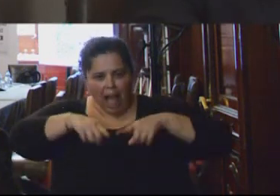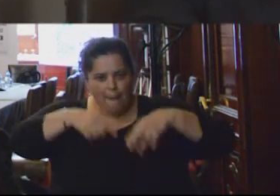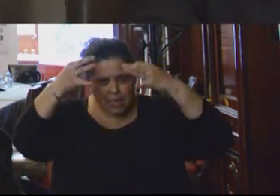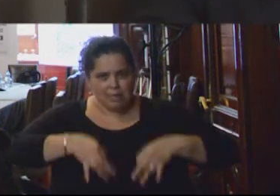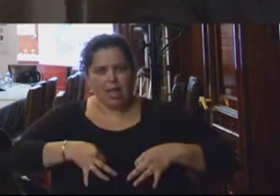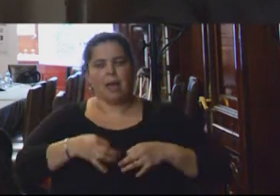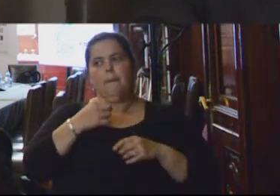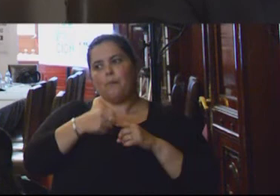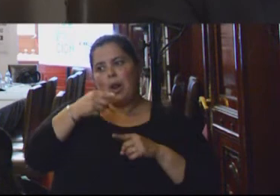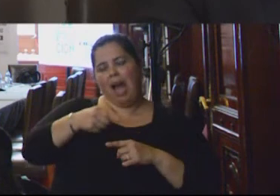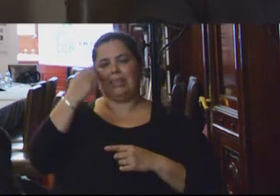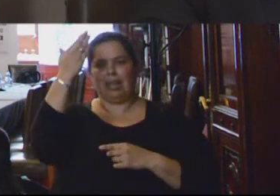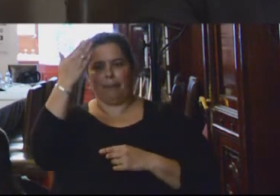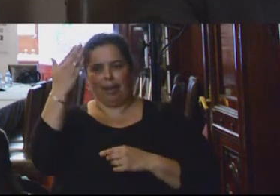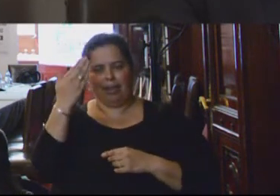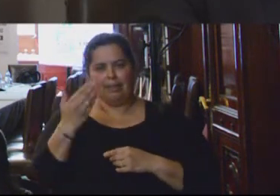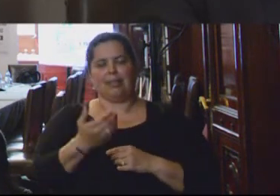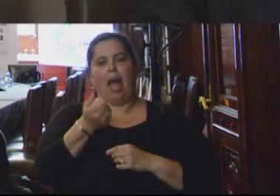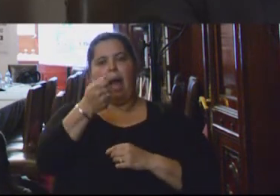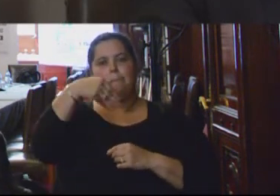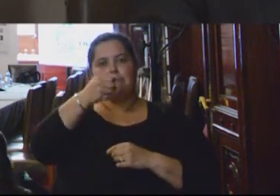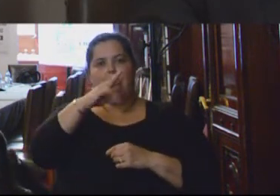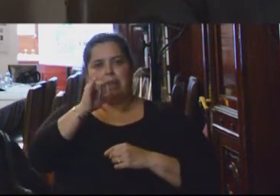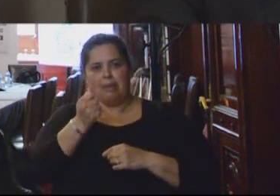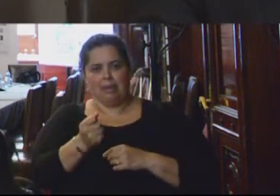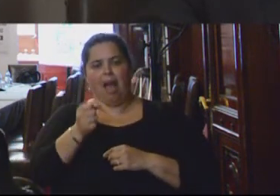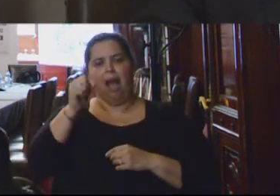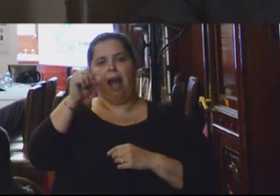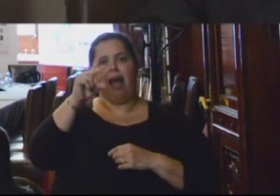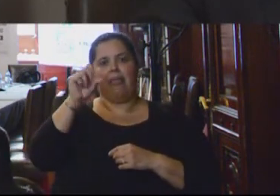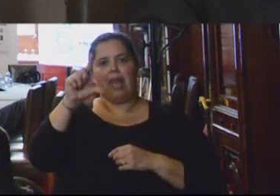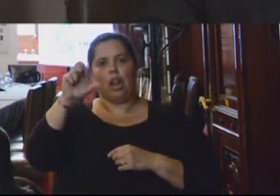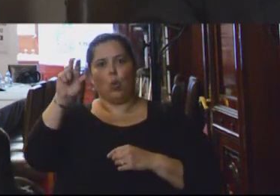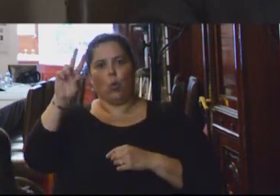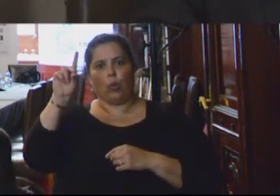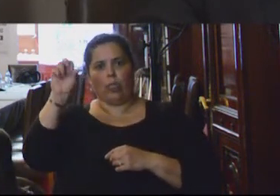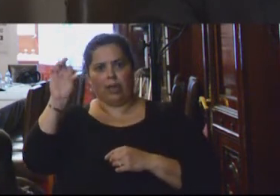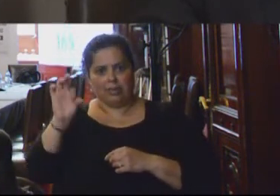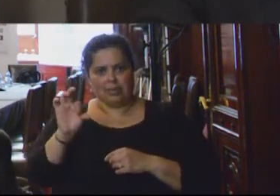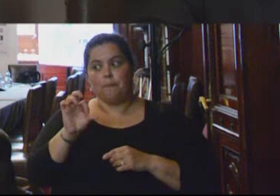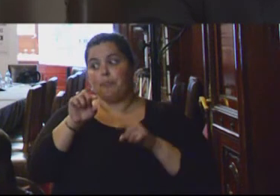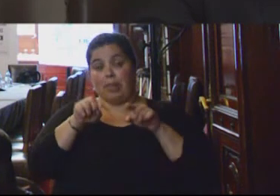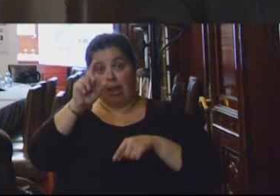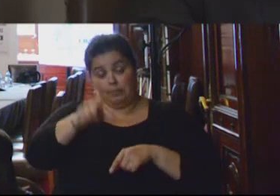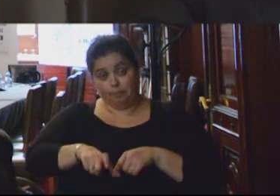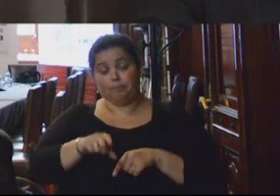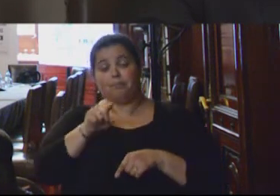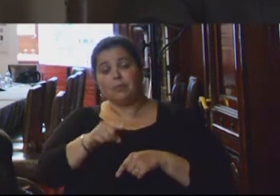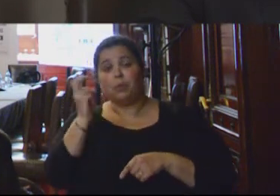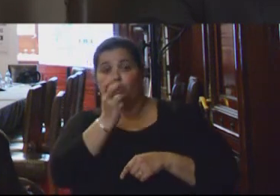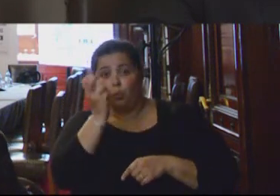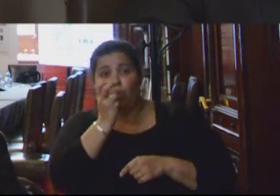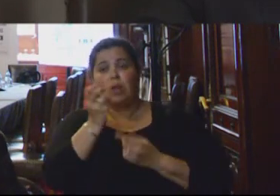asambleísta María de Lourdes Cuesta. Este proyecto busca derogar la Ley Orgánica de Comunicación que tanto,